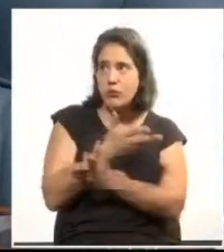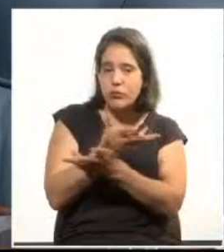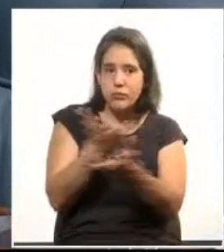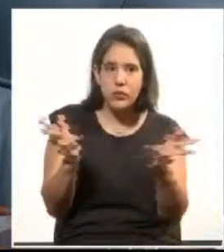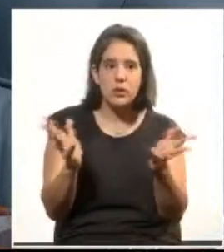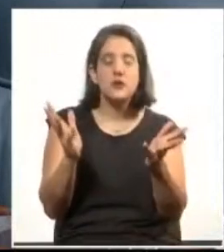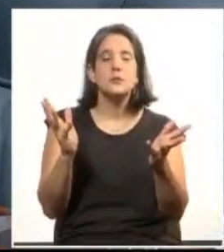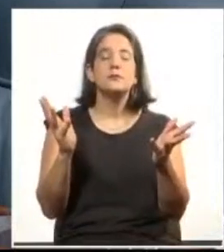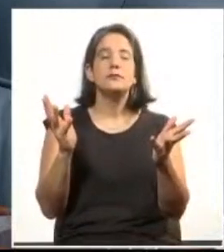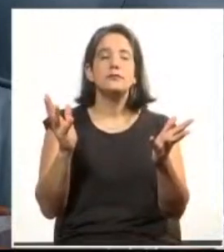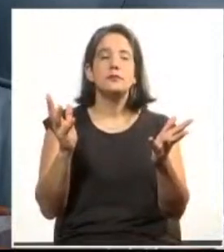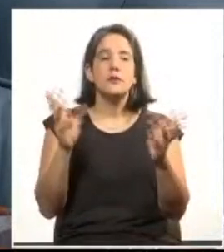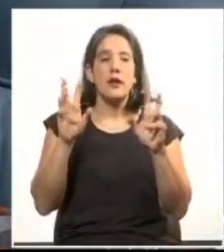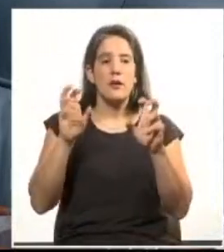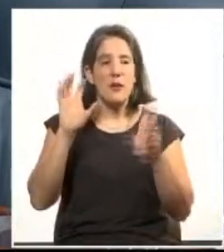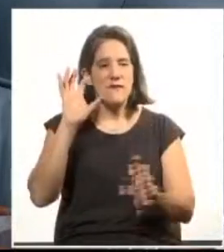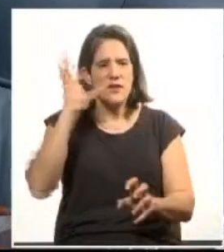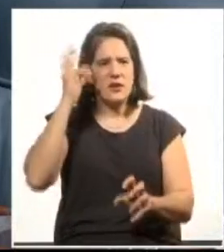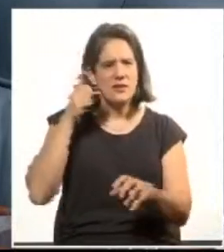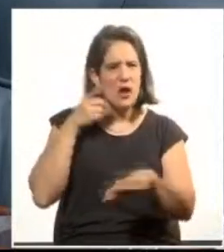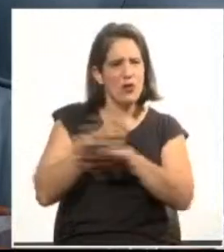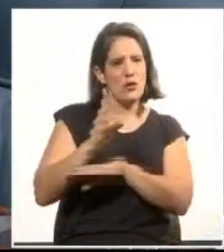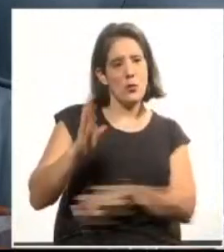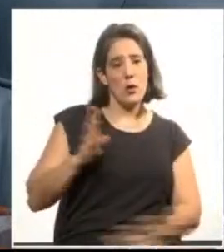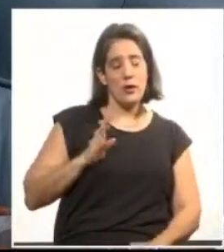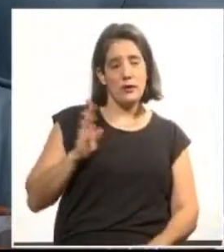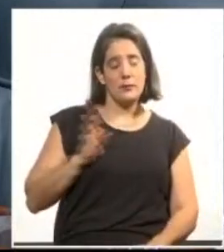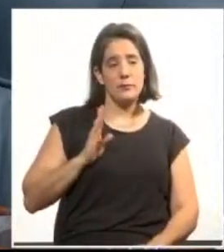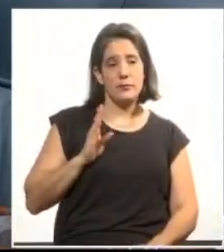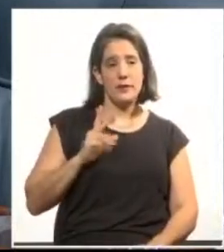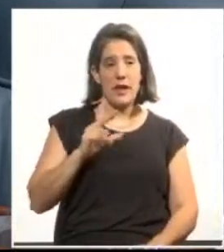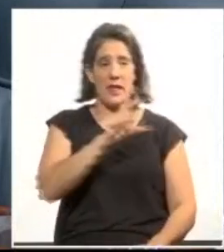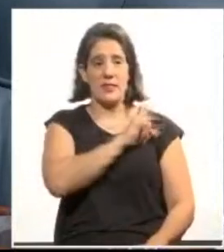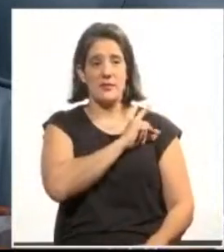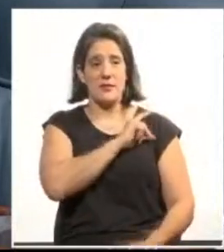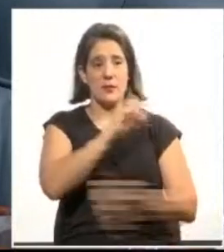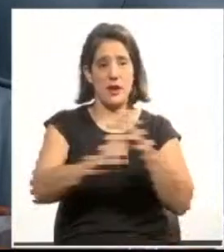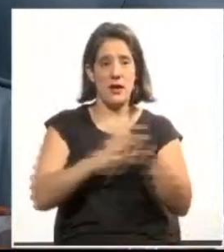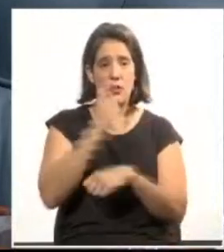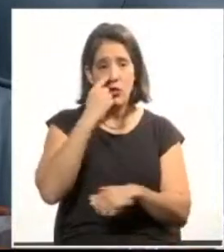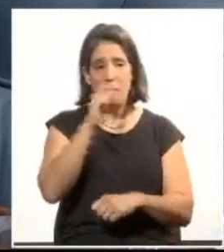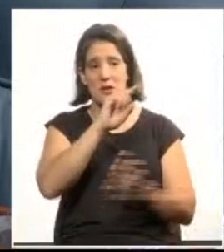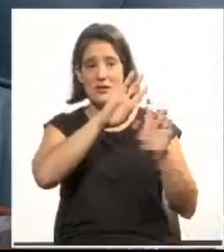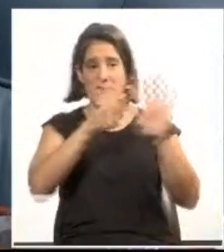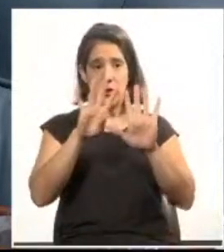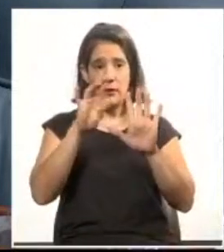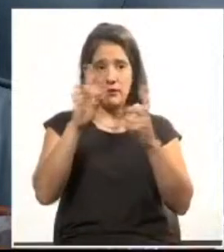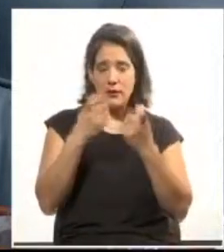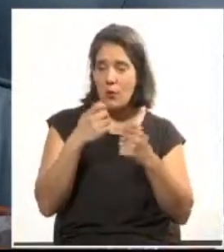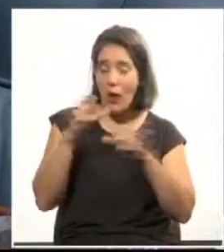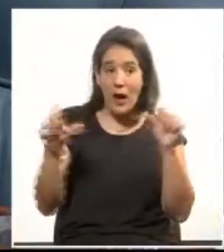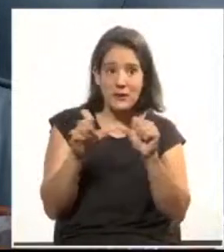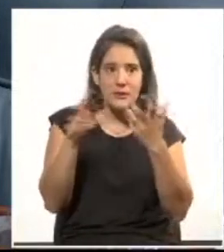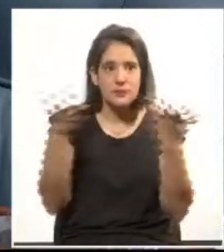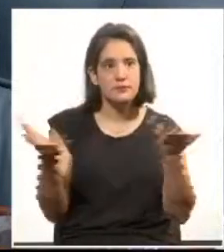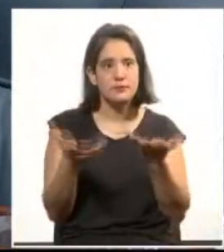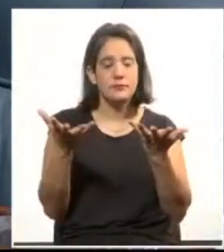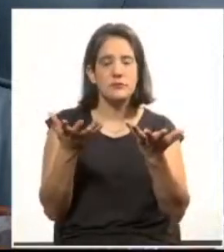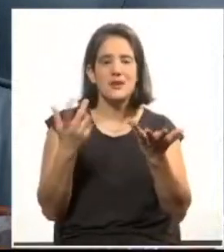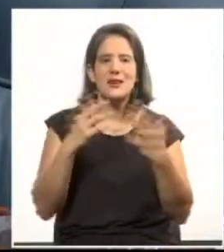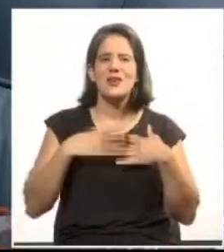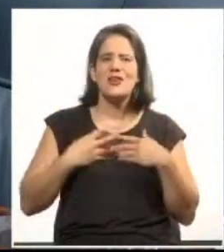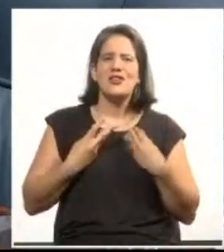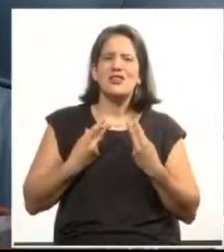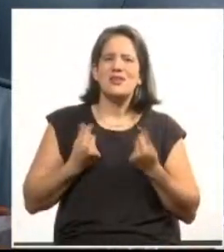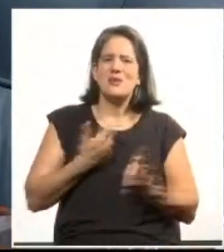emergencia nacional en materia de violencia basada en género en diciembre de 2019, hay que actuar en consecuencia. No sentimos